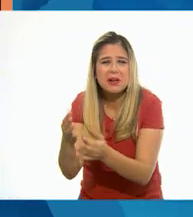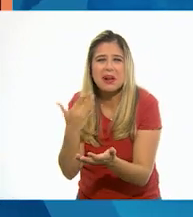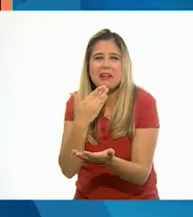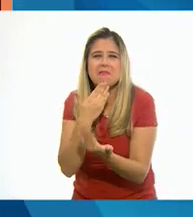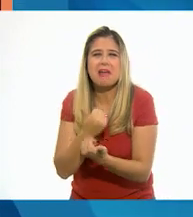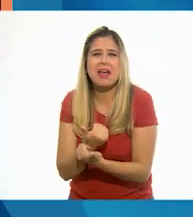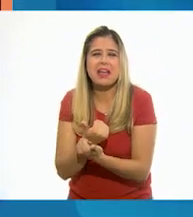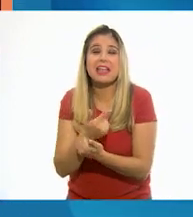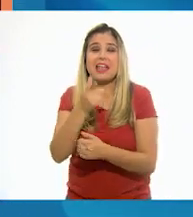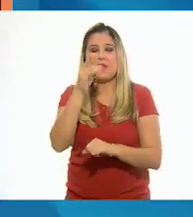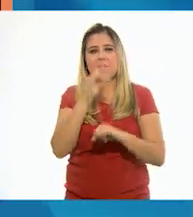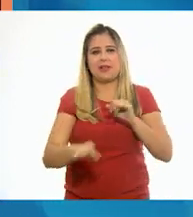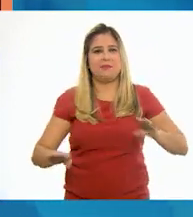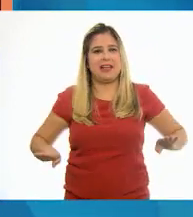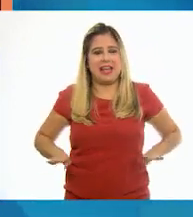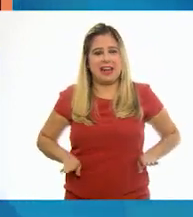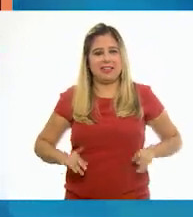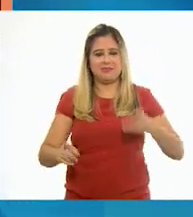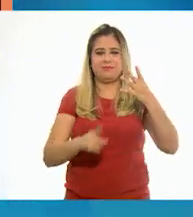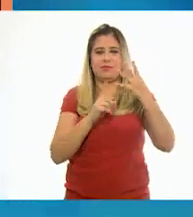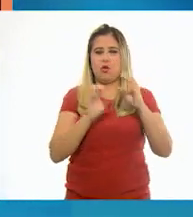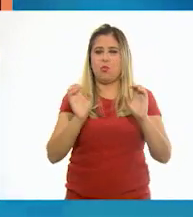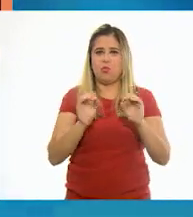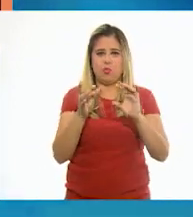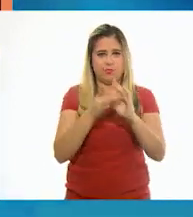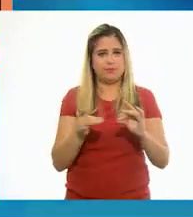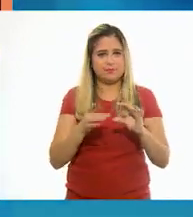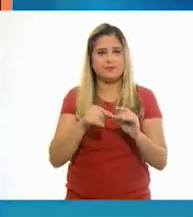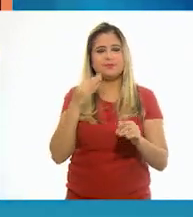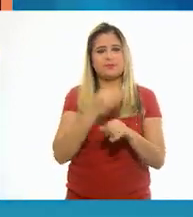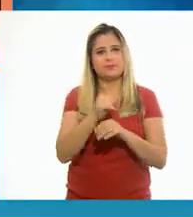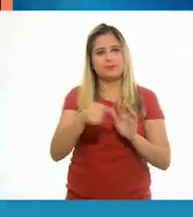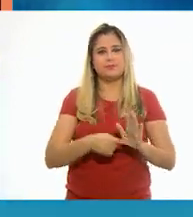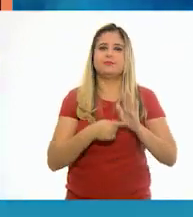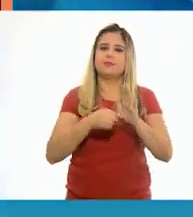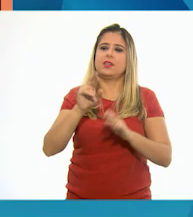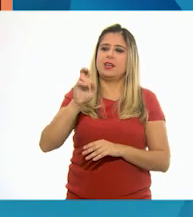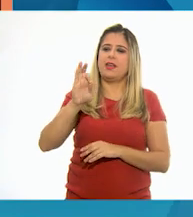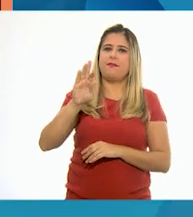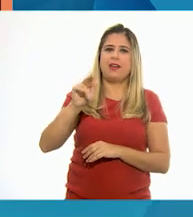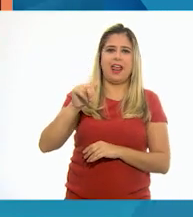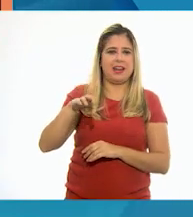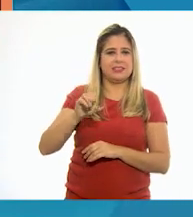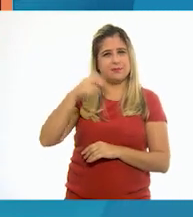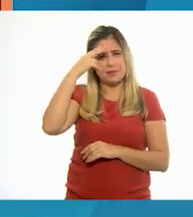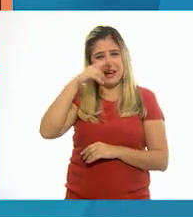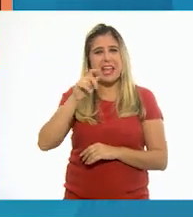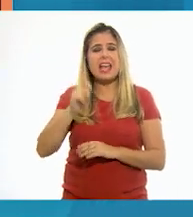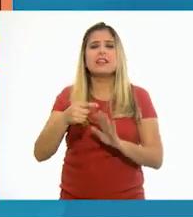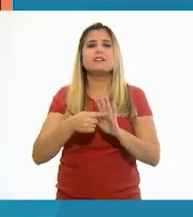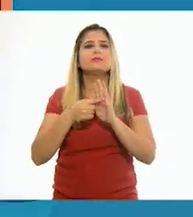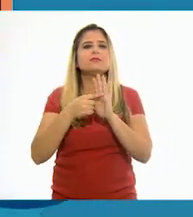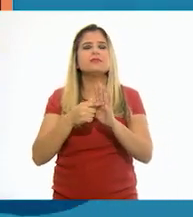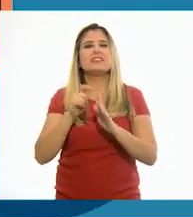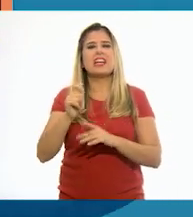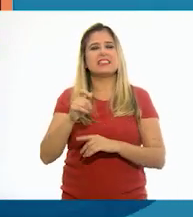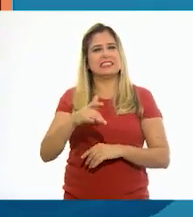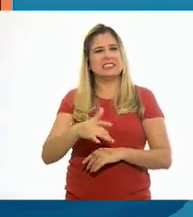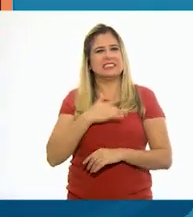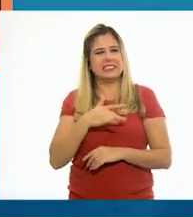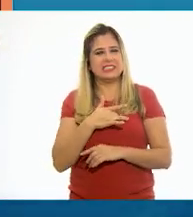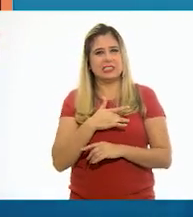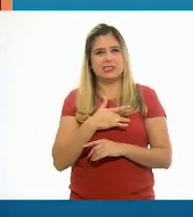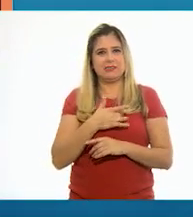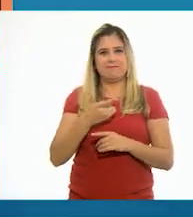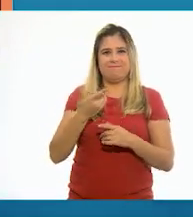Una última característica que no hemos mencionado y que está presente en los refranes mexicanos es que reflejan el recelo, la